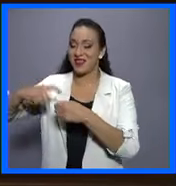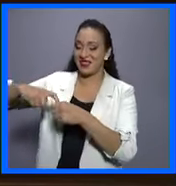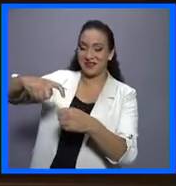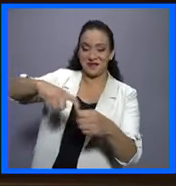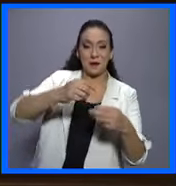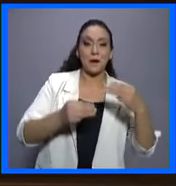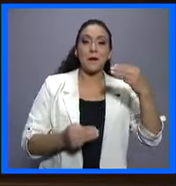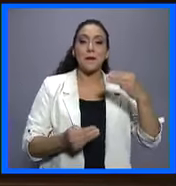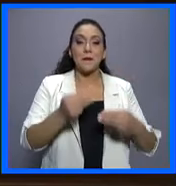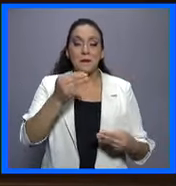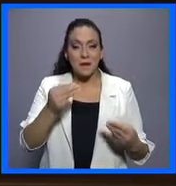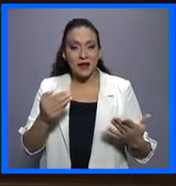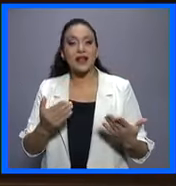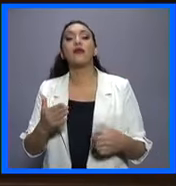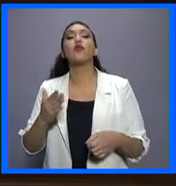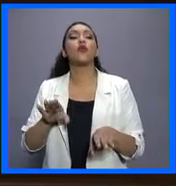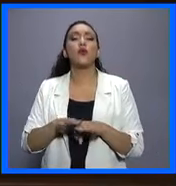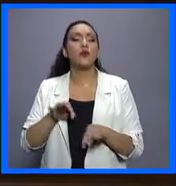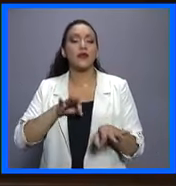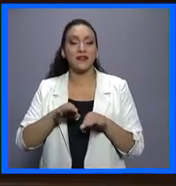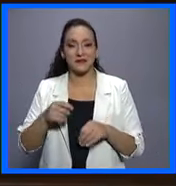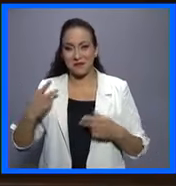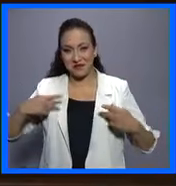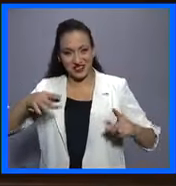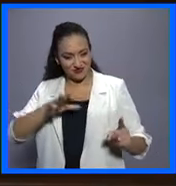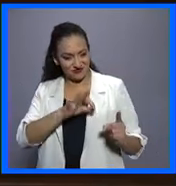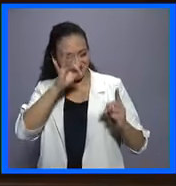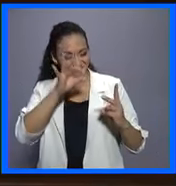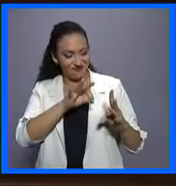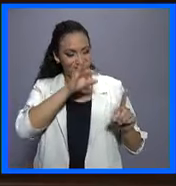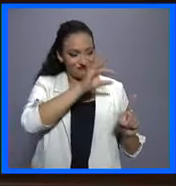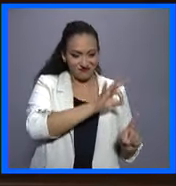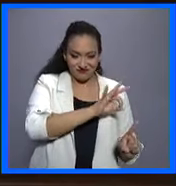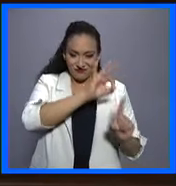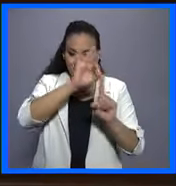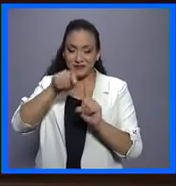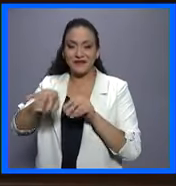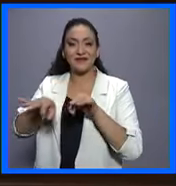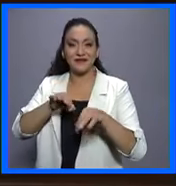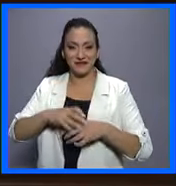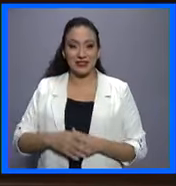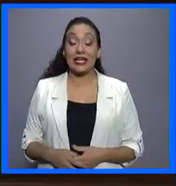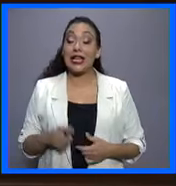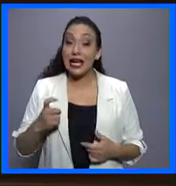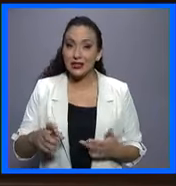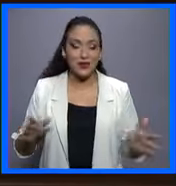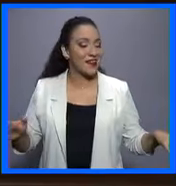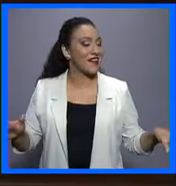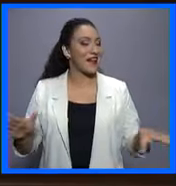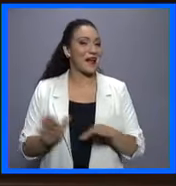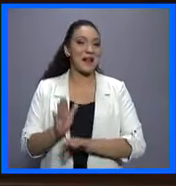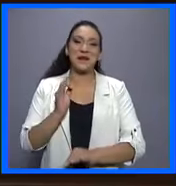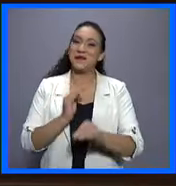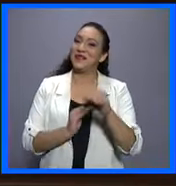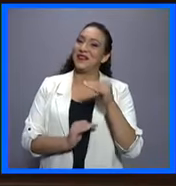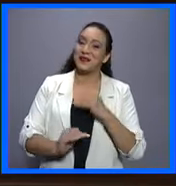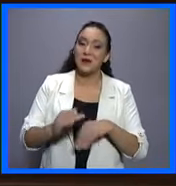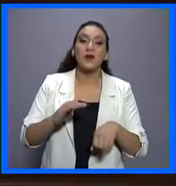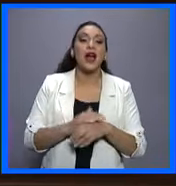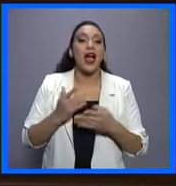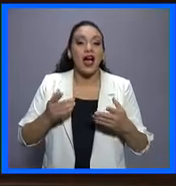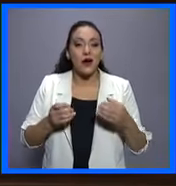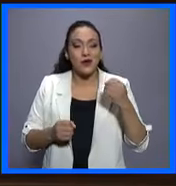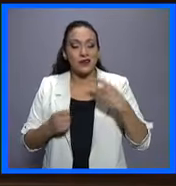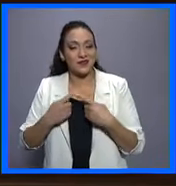magistrados y magistradas electas por el pueblo. Ello transforma radicalmente la lógica de su actuación.